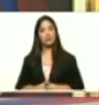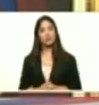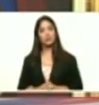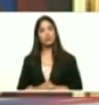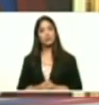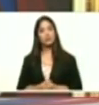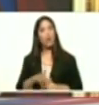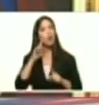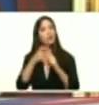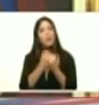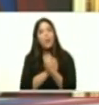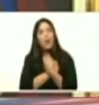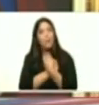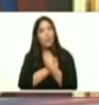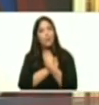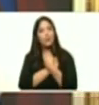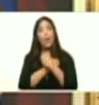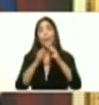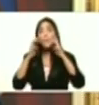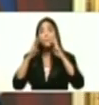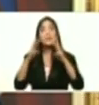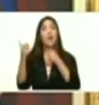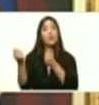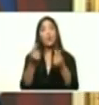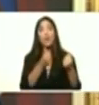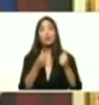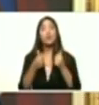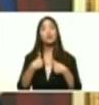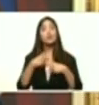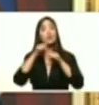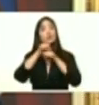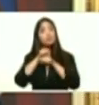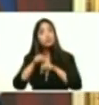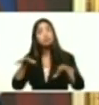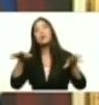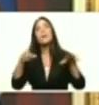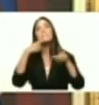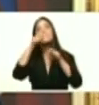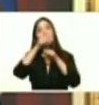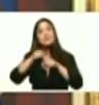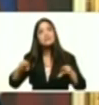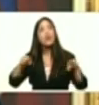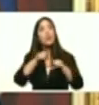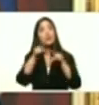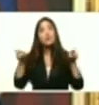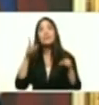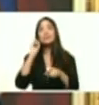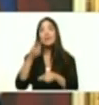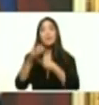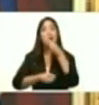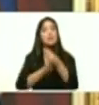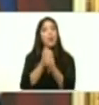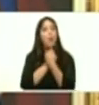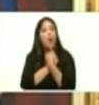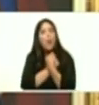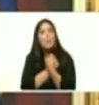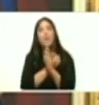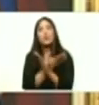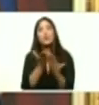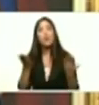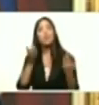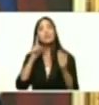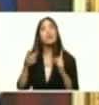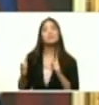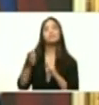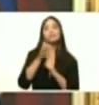hecho por amor. Ese es el milagro económico que yo les mando, el mensaje para que hagamos, con amor entre todos, vamos a